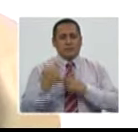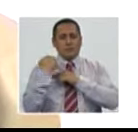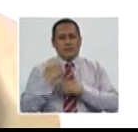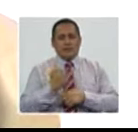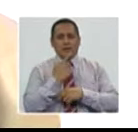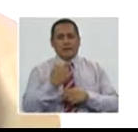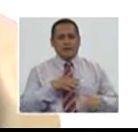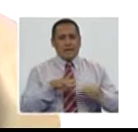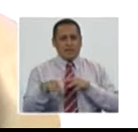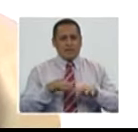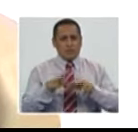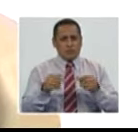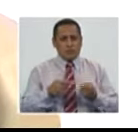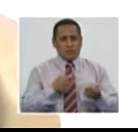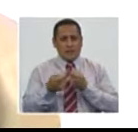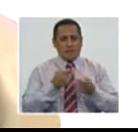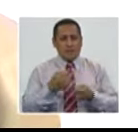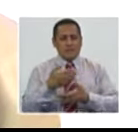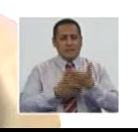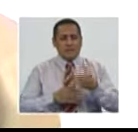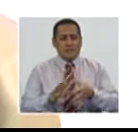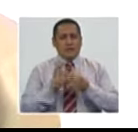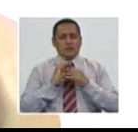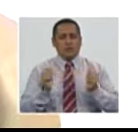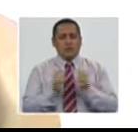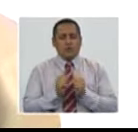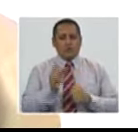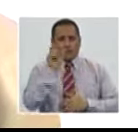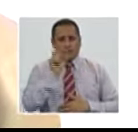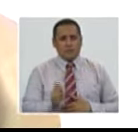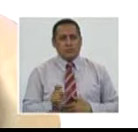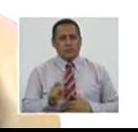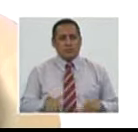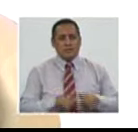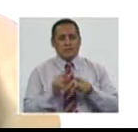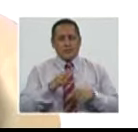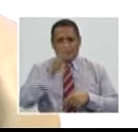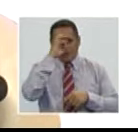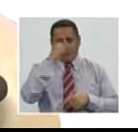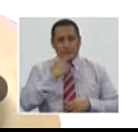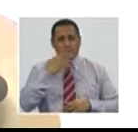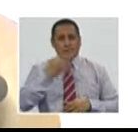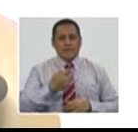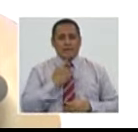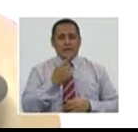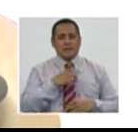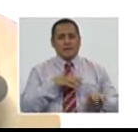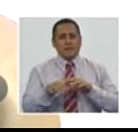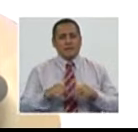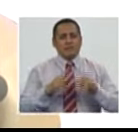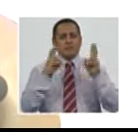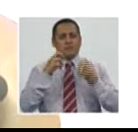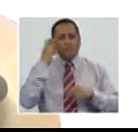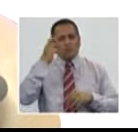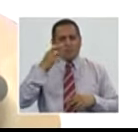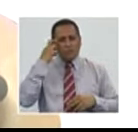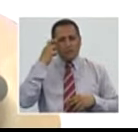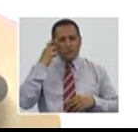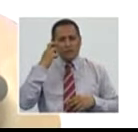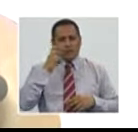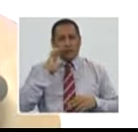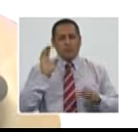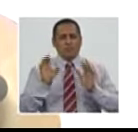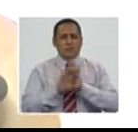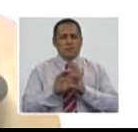se encarga de hacer todos estos trámites y tiene la relación con el nacional la embajada en realidad se encarga de temas más políticos